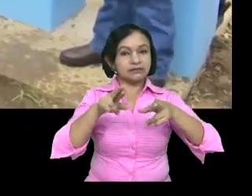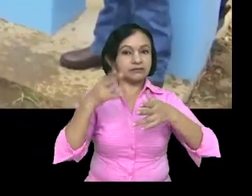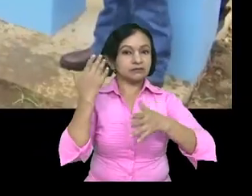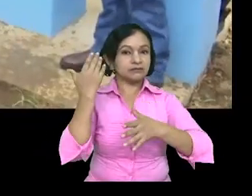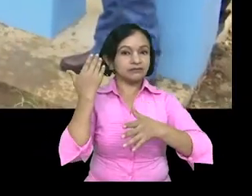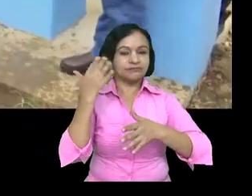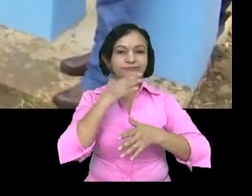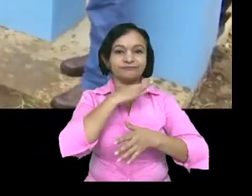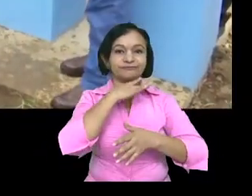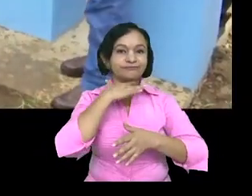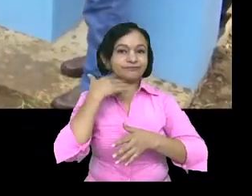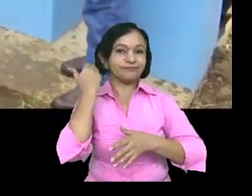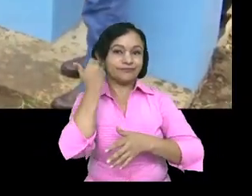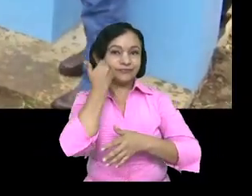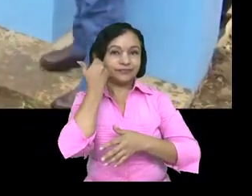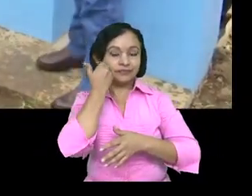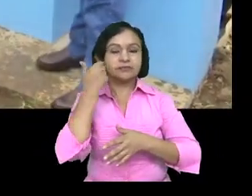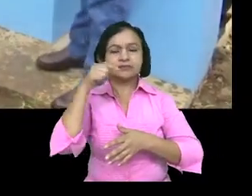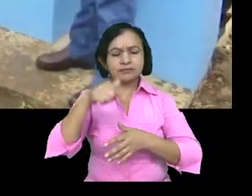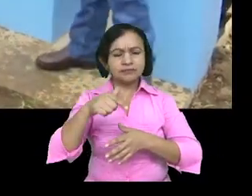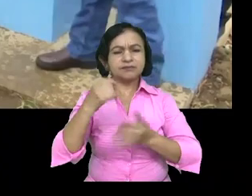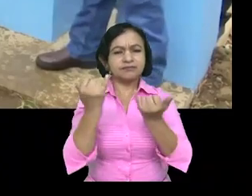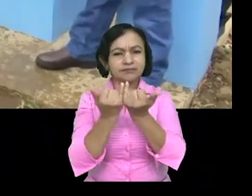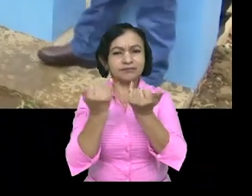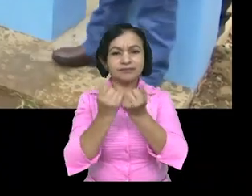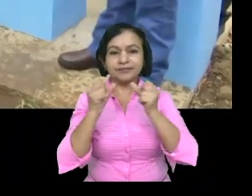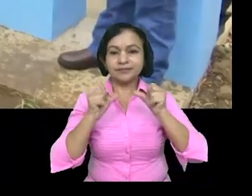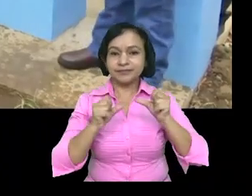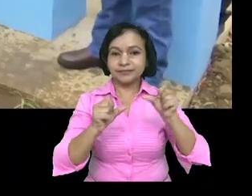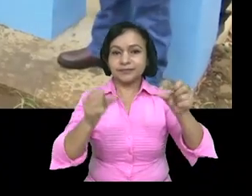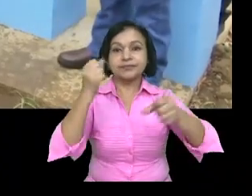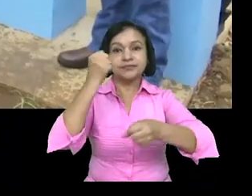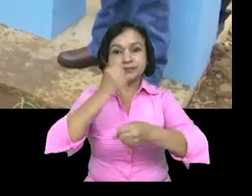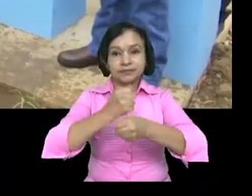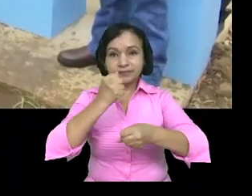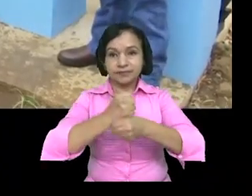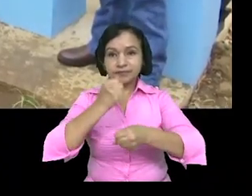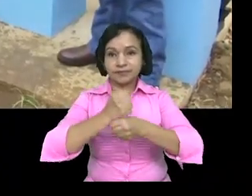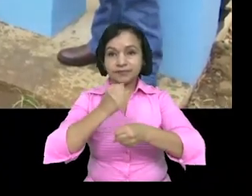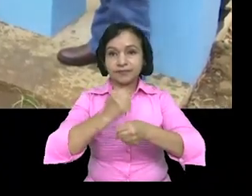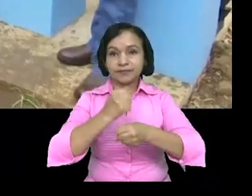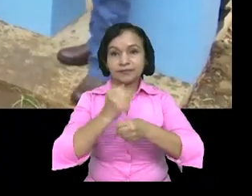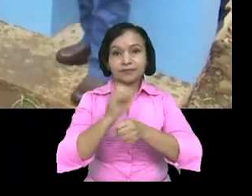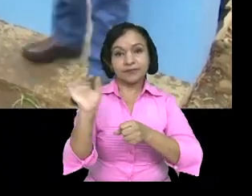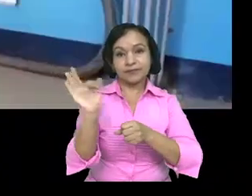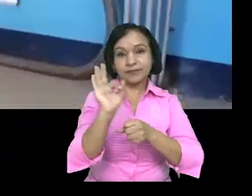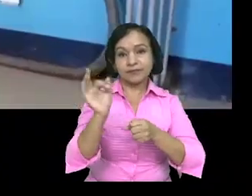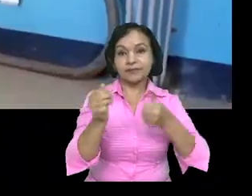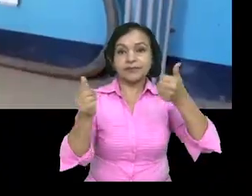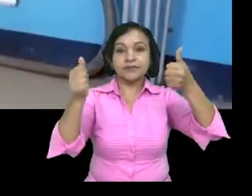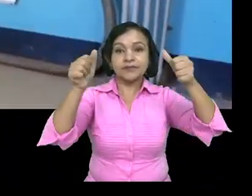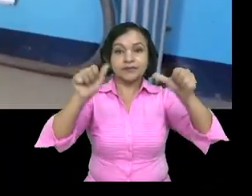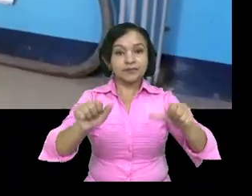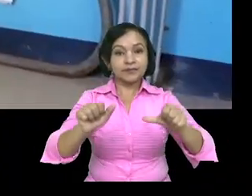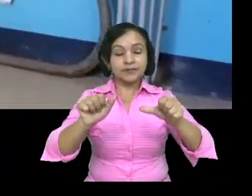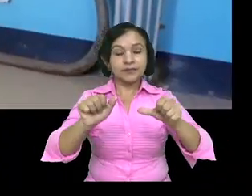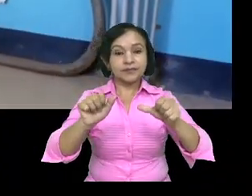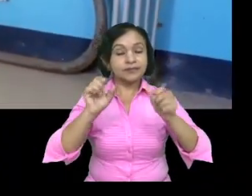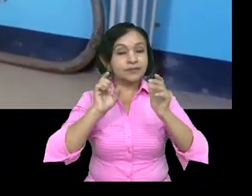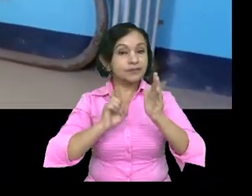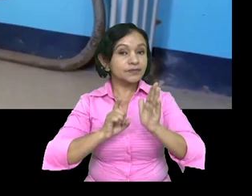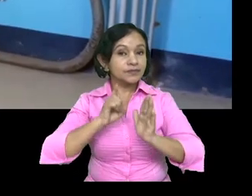reto. Claro. Estamos trabajando de manera en concordancia, ¿no?, con los Objetivos de